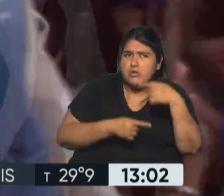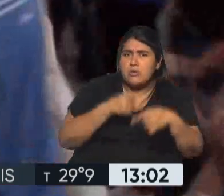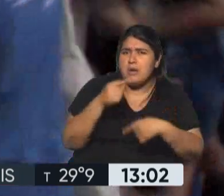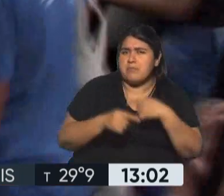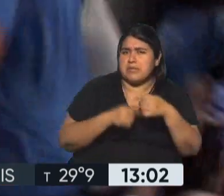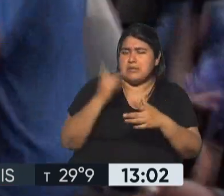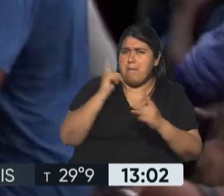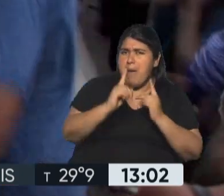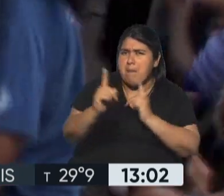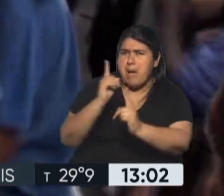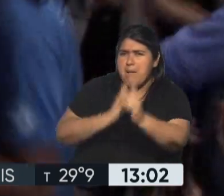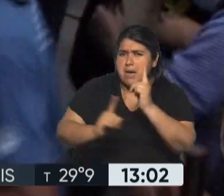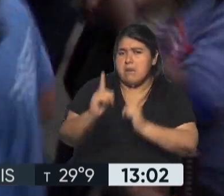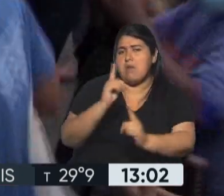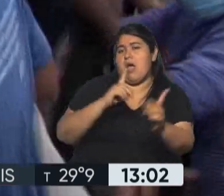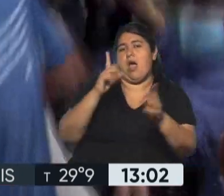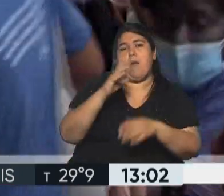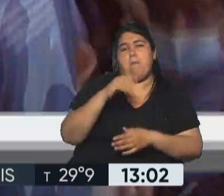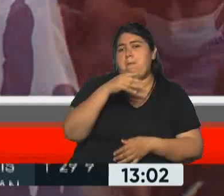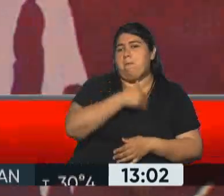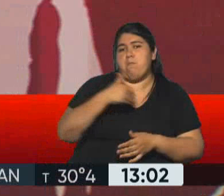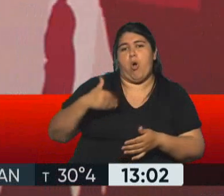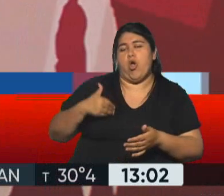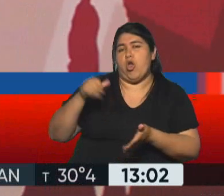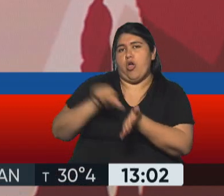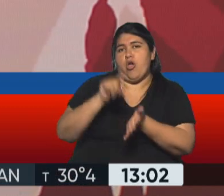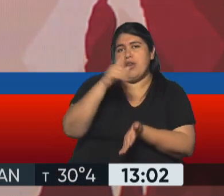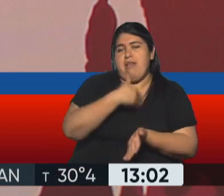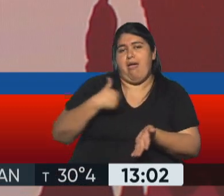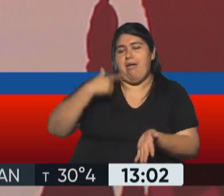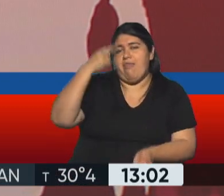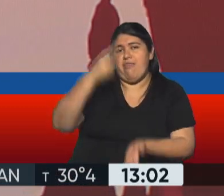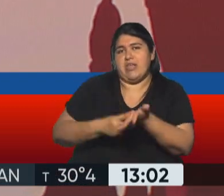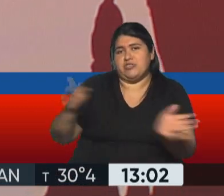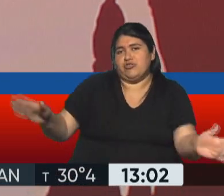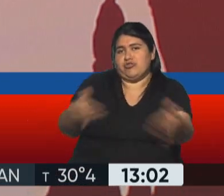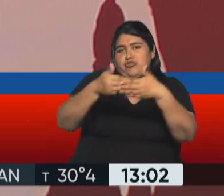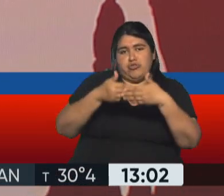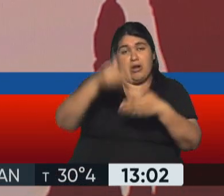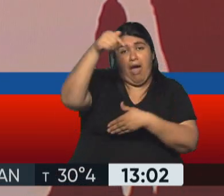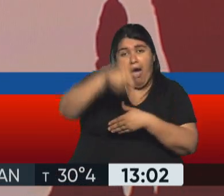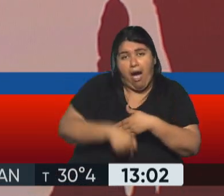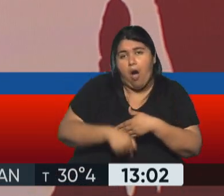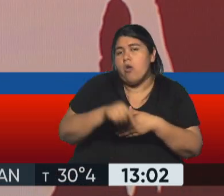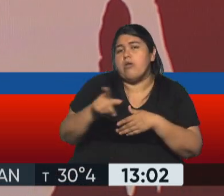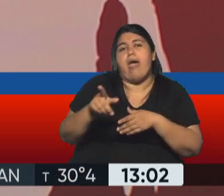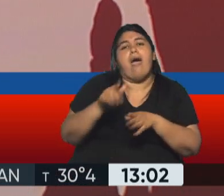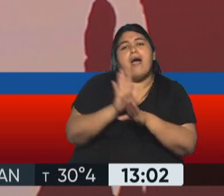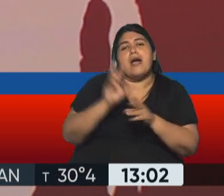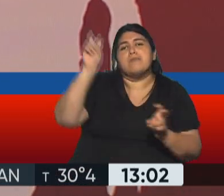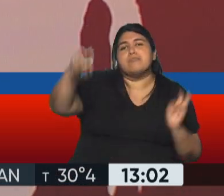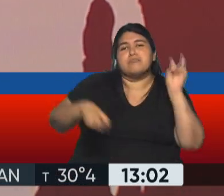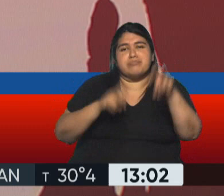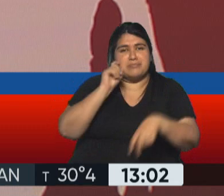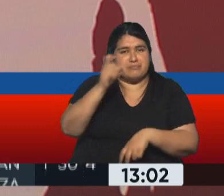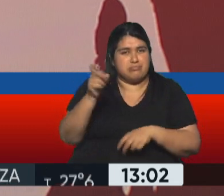Medio Oriente, Polonia decidió cerrar su frontera, por lo cual a partir de ahora están pasando de manera ilegal, ahí estamos viendo una imagen,